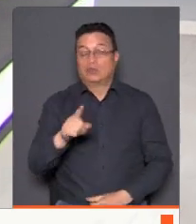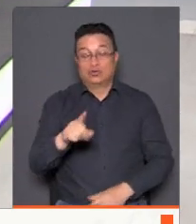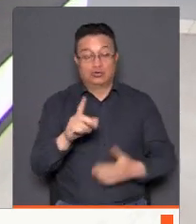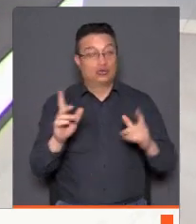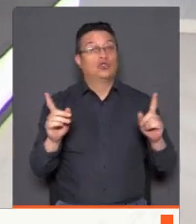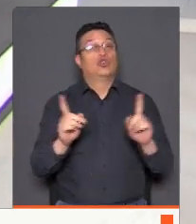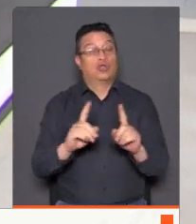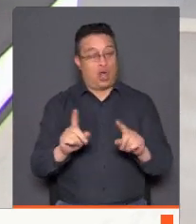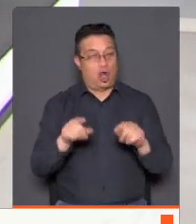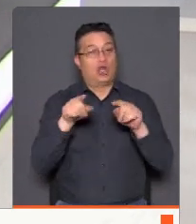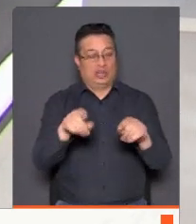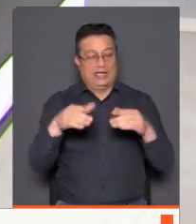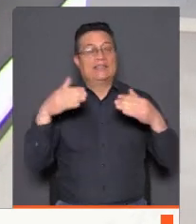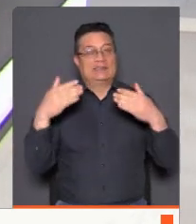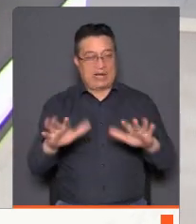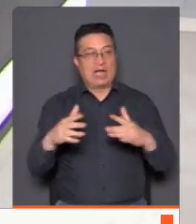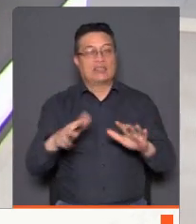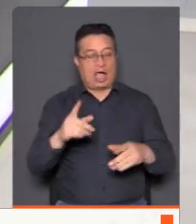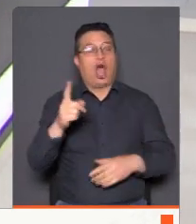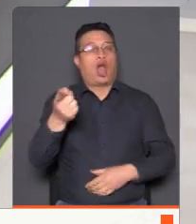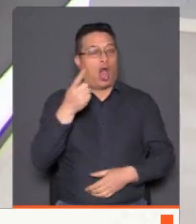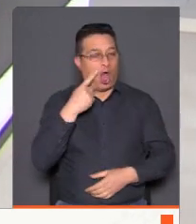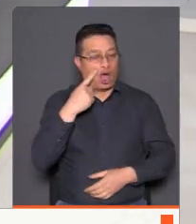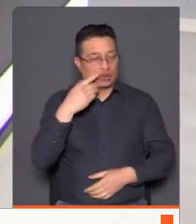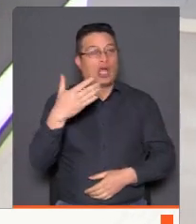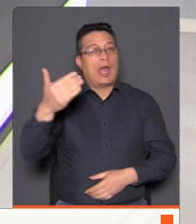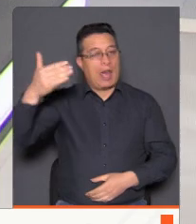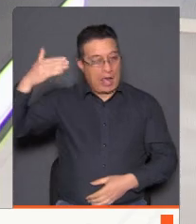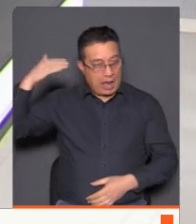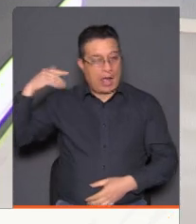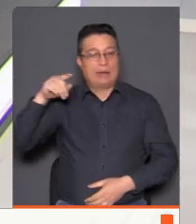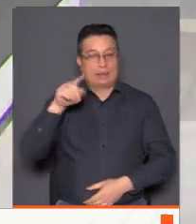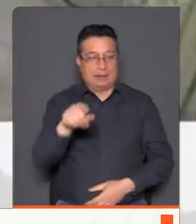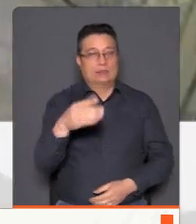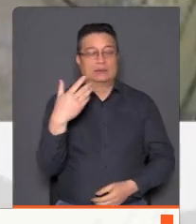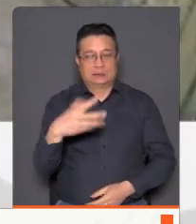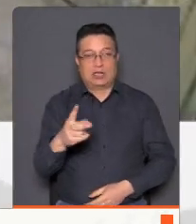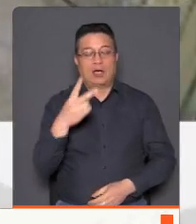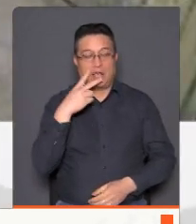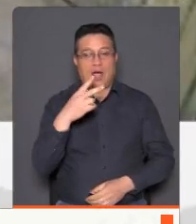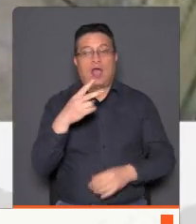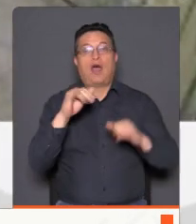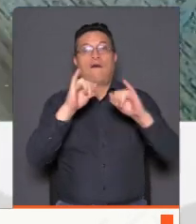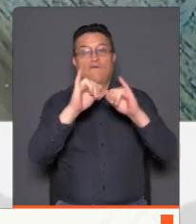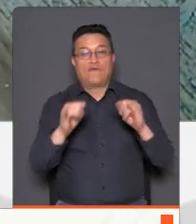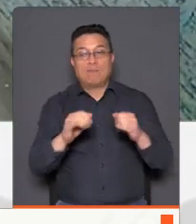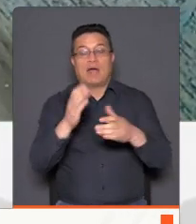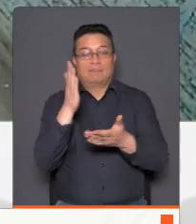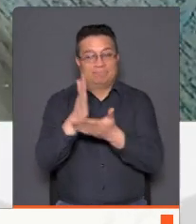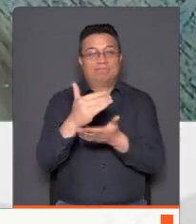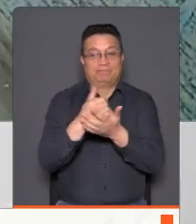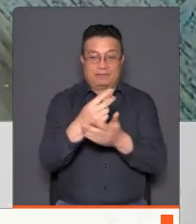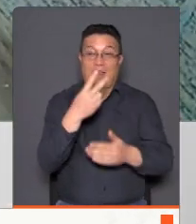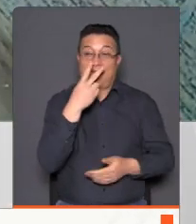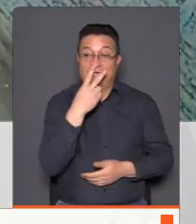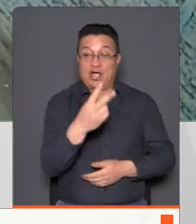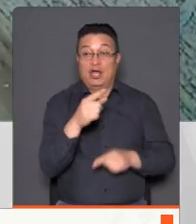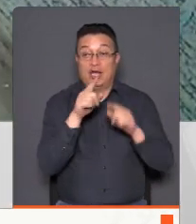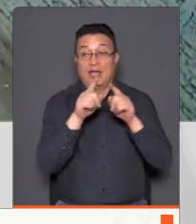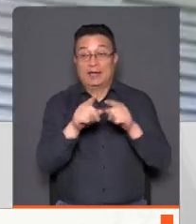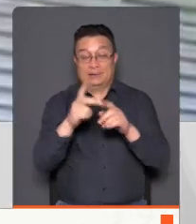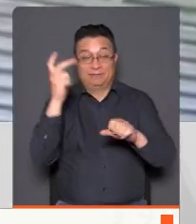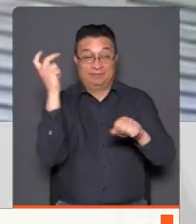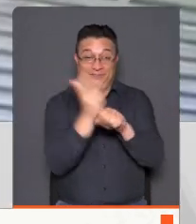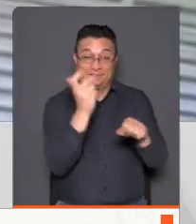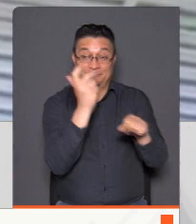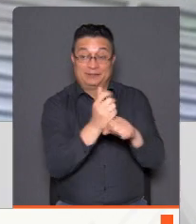No, es un hecho ya es bastante conocido en el modo de la operación que se vio, del asalto